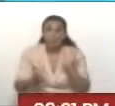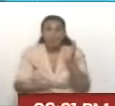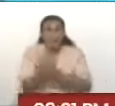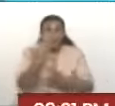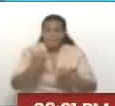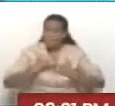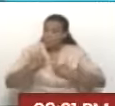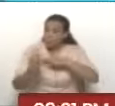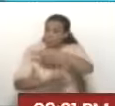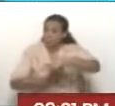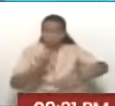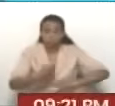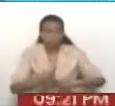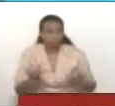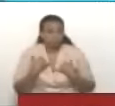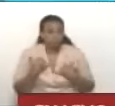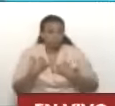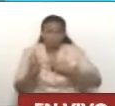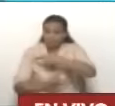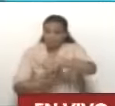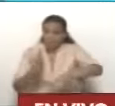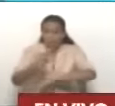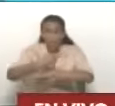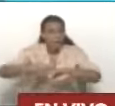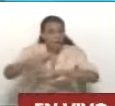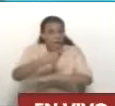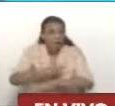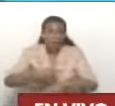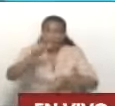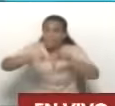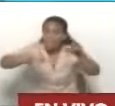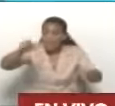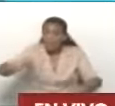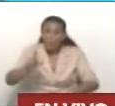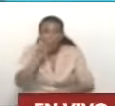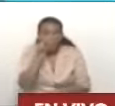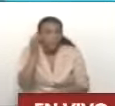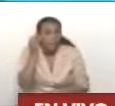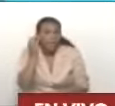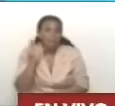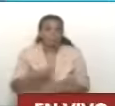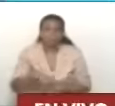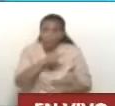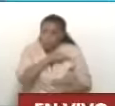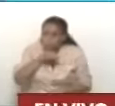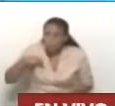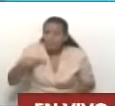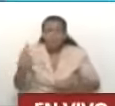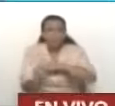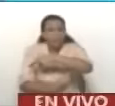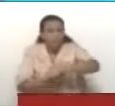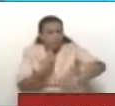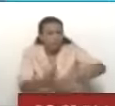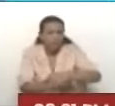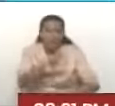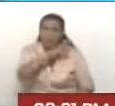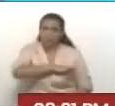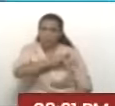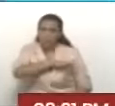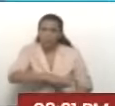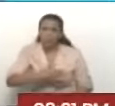nuestro socialismo, el socialismo de los venezolanos, las venezolanas, nuestro socialismo, nuestro